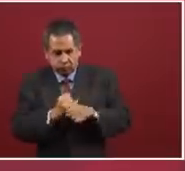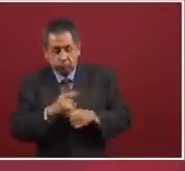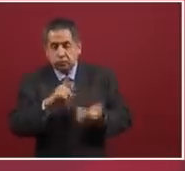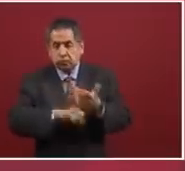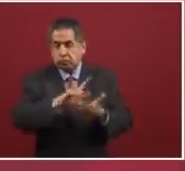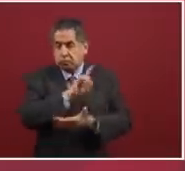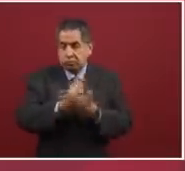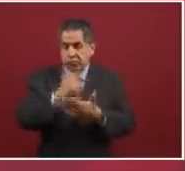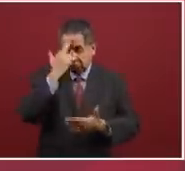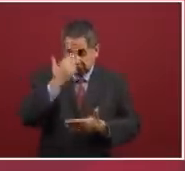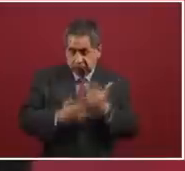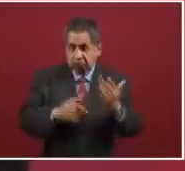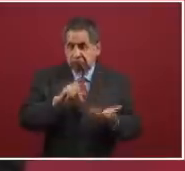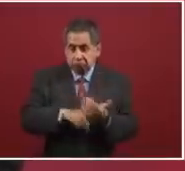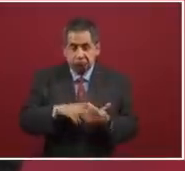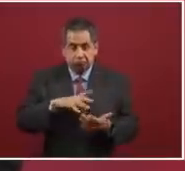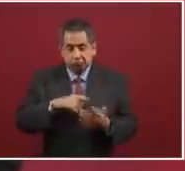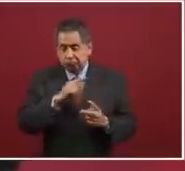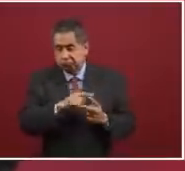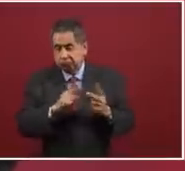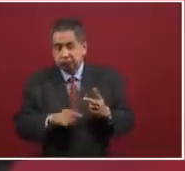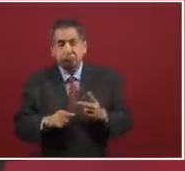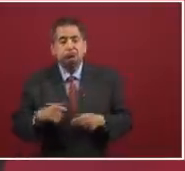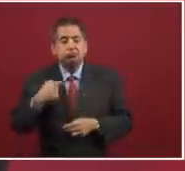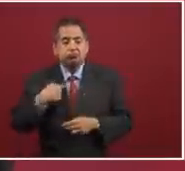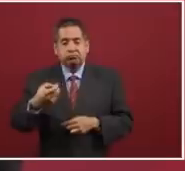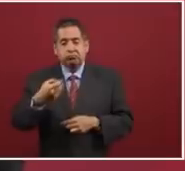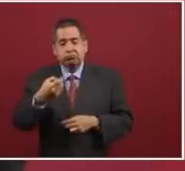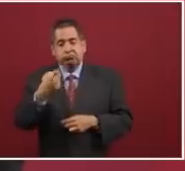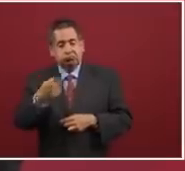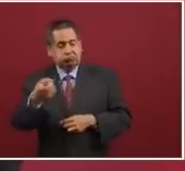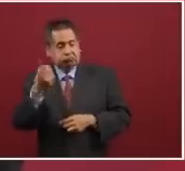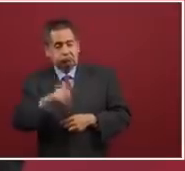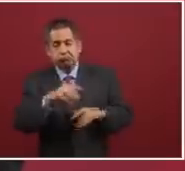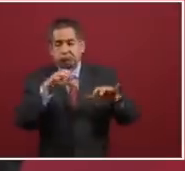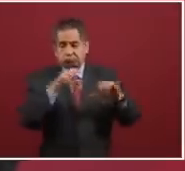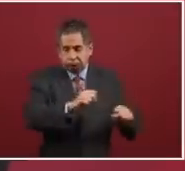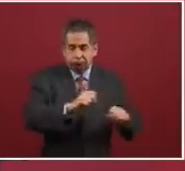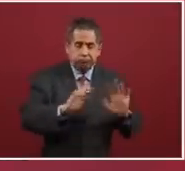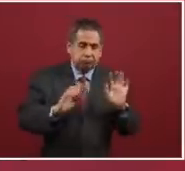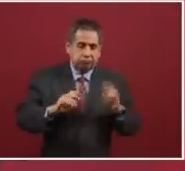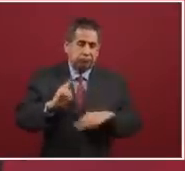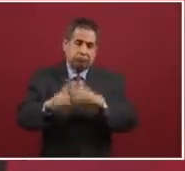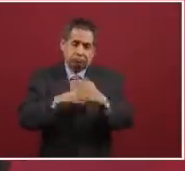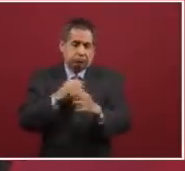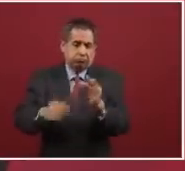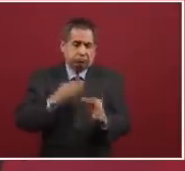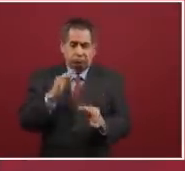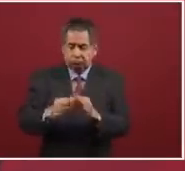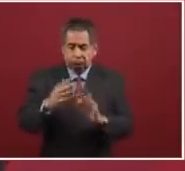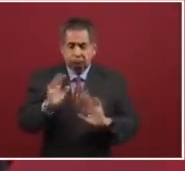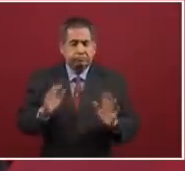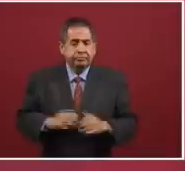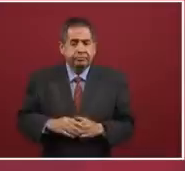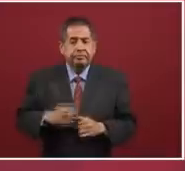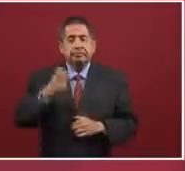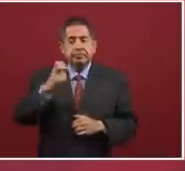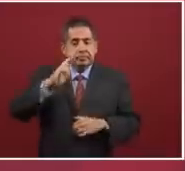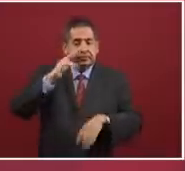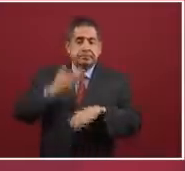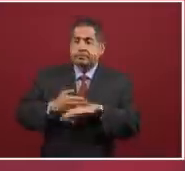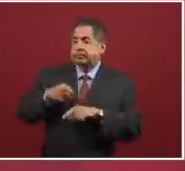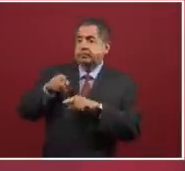delitos, hay órdenes de aprehensión, pues se van a cumplir, y eso